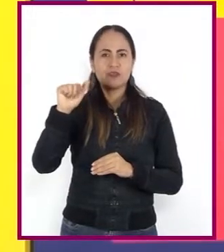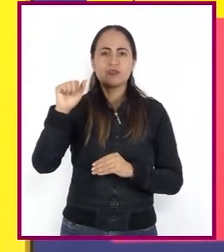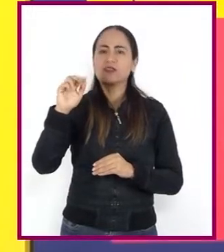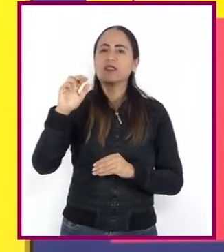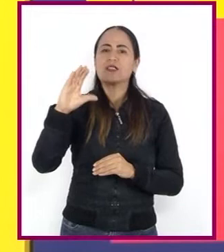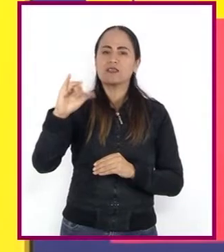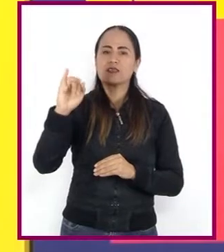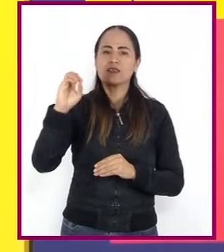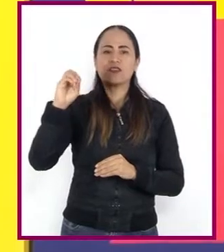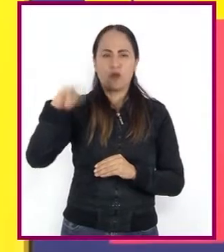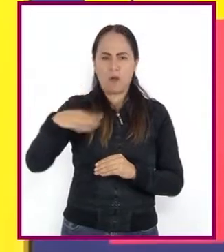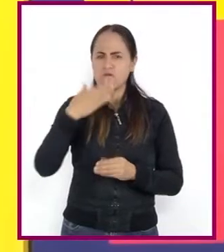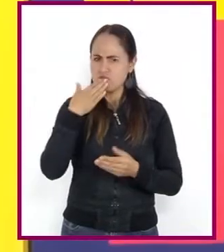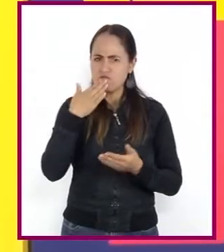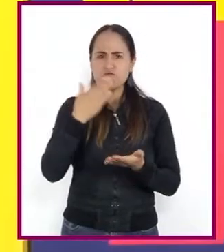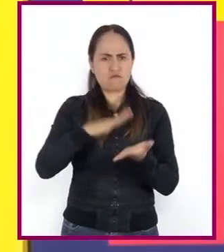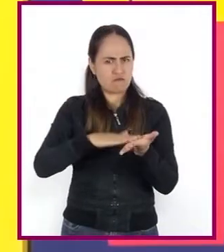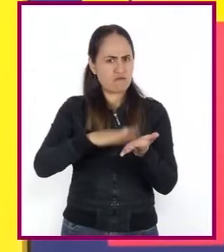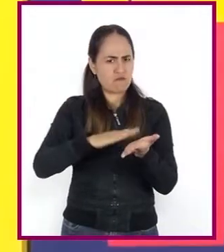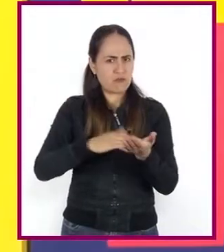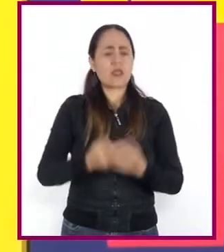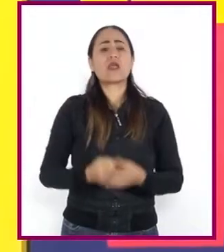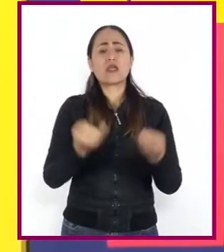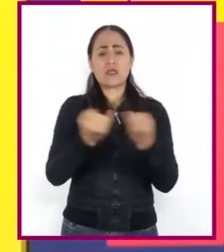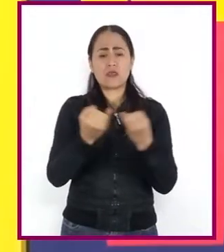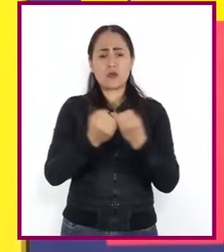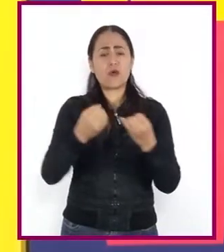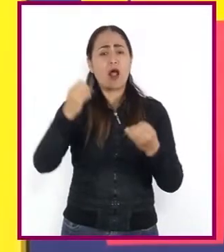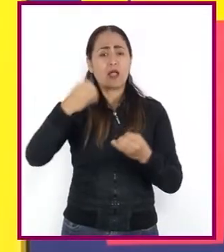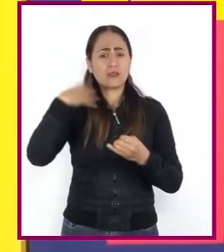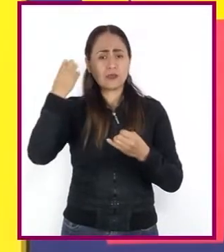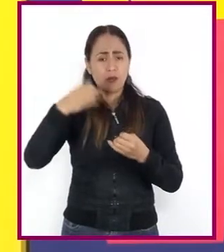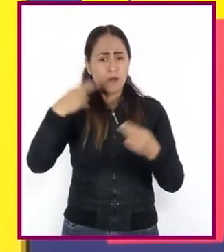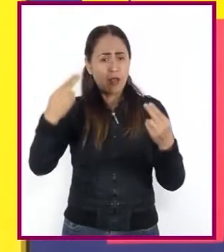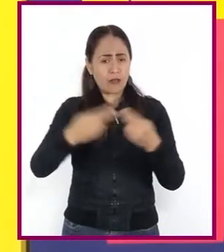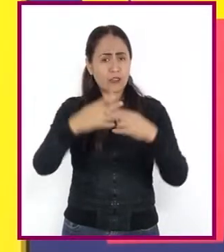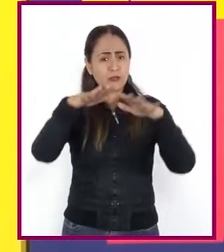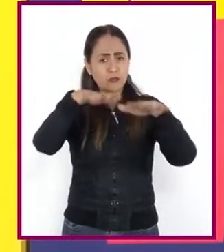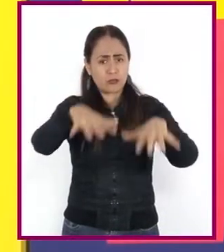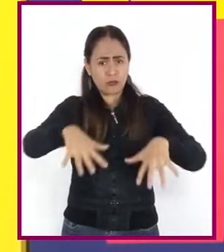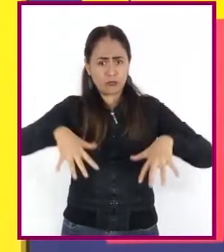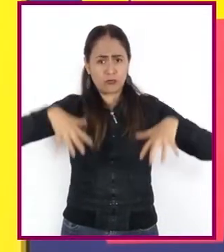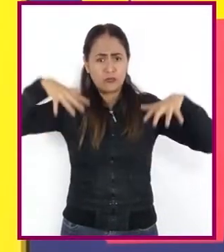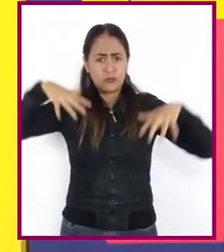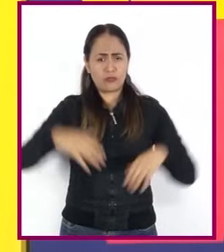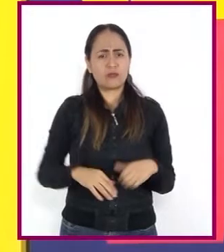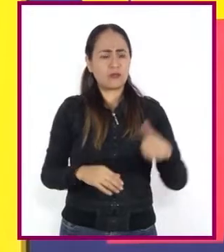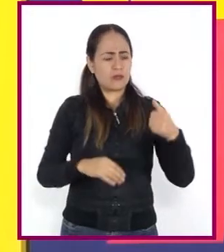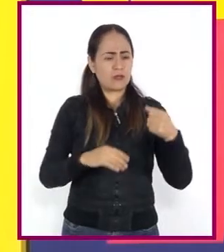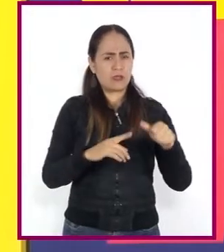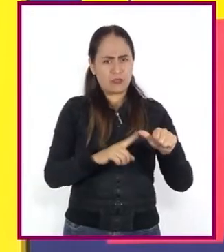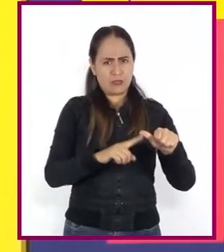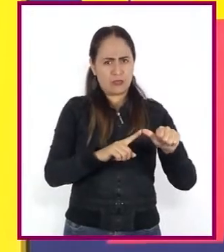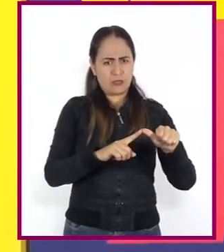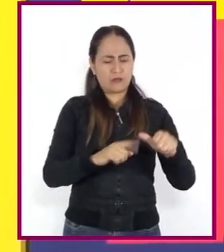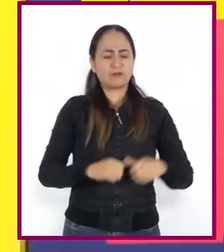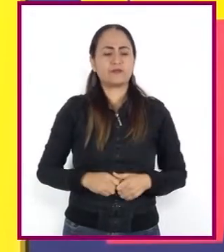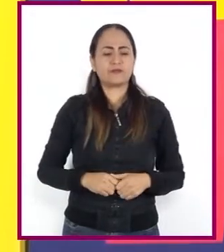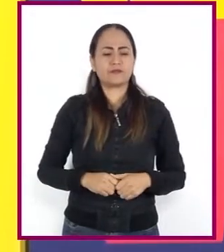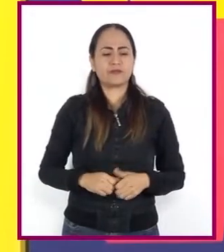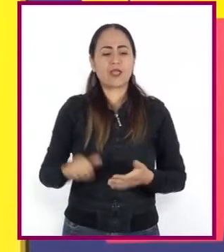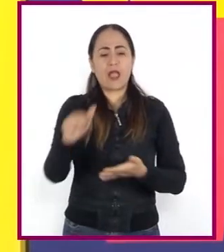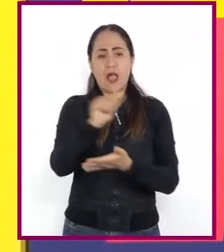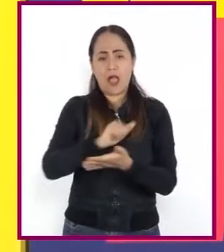con ello la conformación de la Asamblea Nacional. Las opciones son, inciso A, Acta